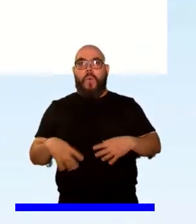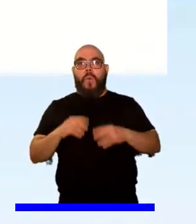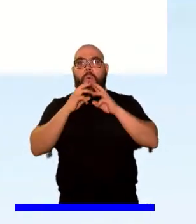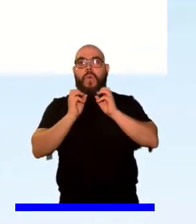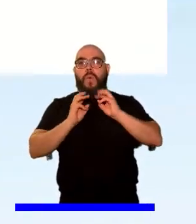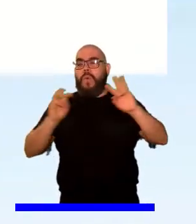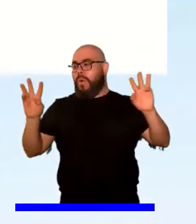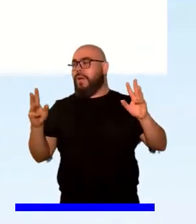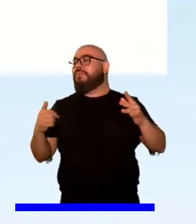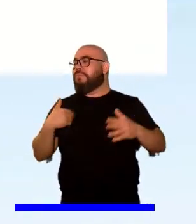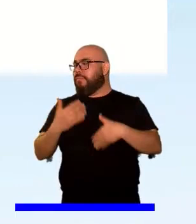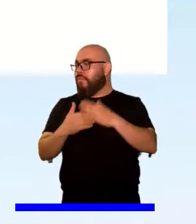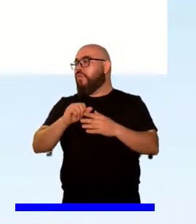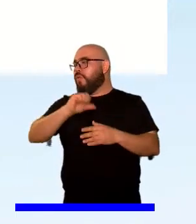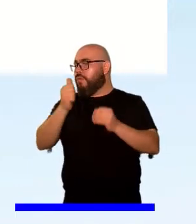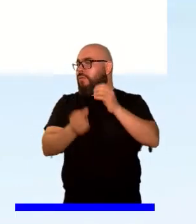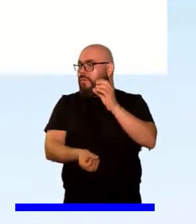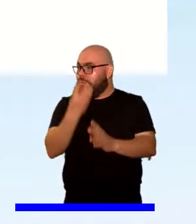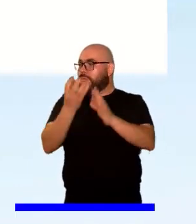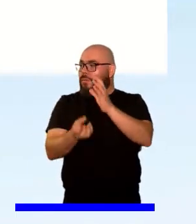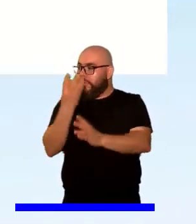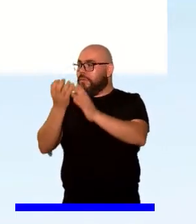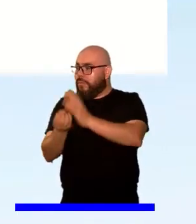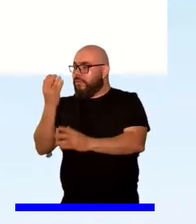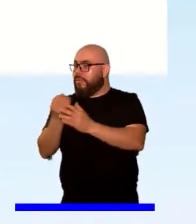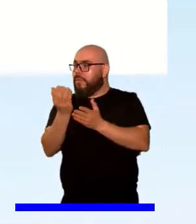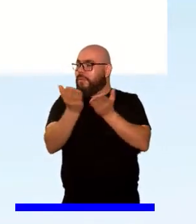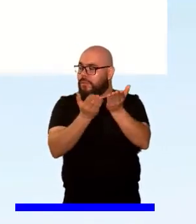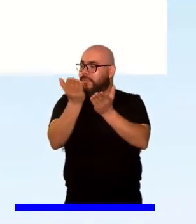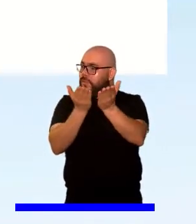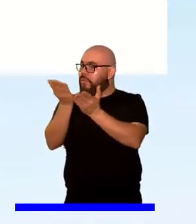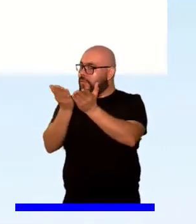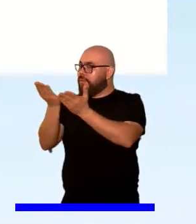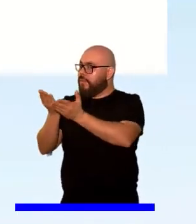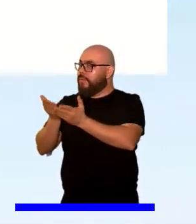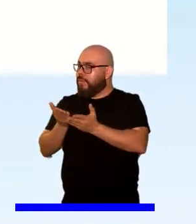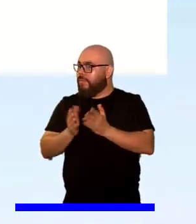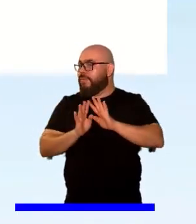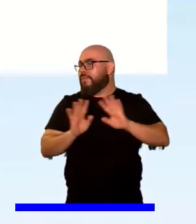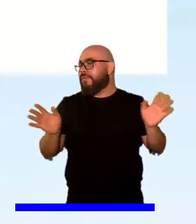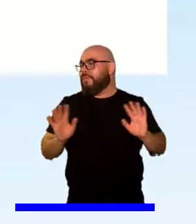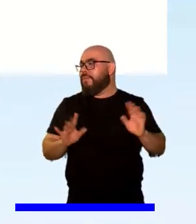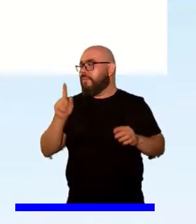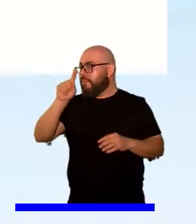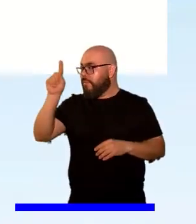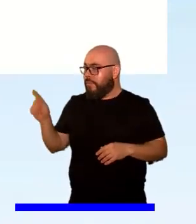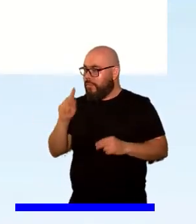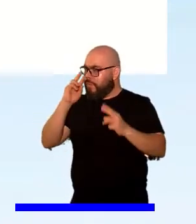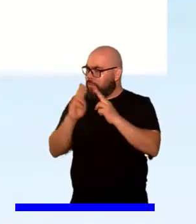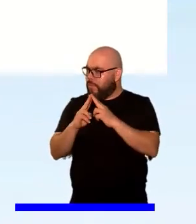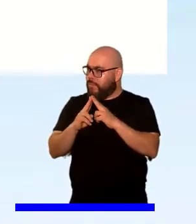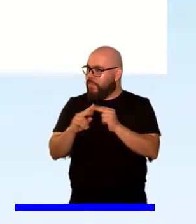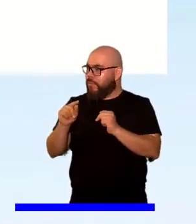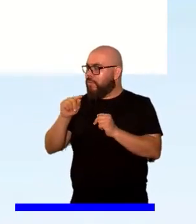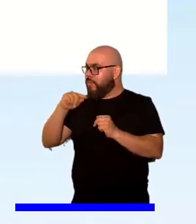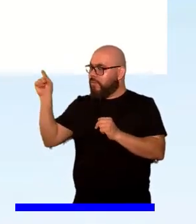misma manera empiezan a surgir otros servicios. No voy a quedarme en cada uno de ellos, solamente que les digo, si no reconocen alguno de ellos, muy probablemente es el de arriba